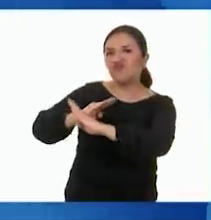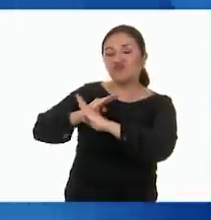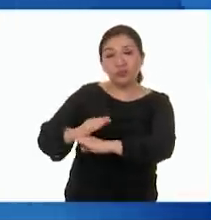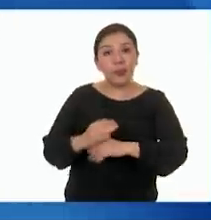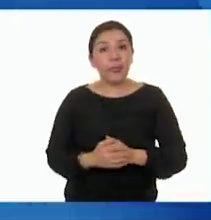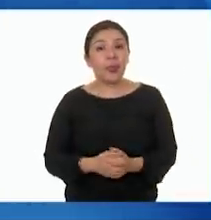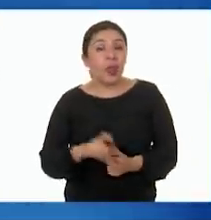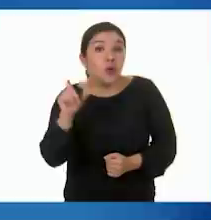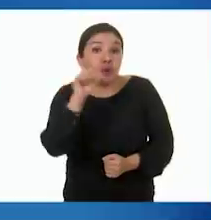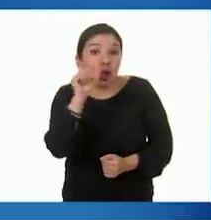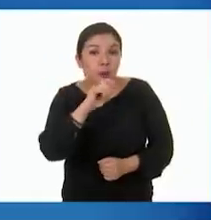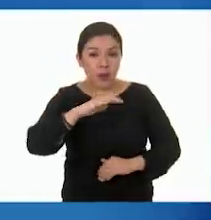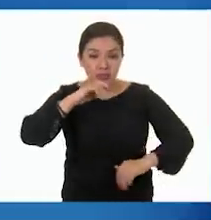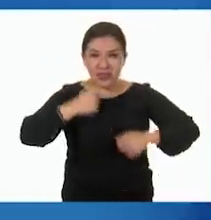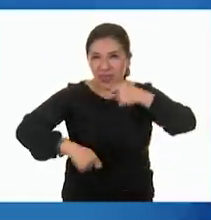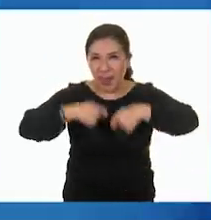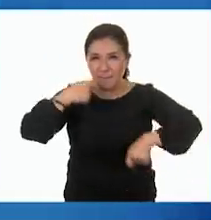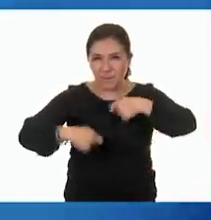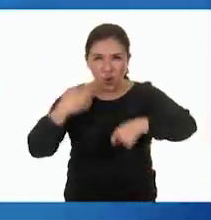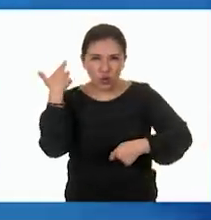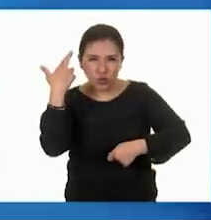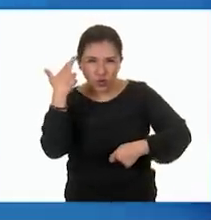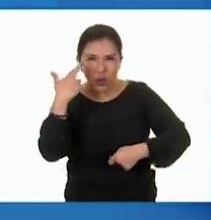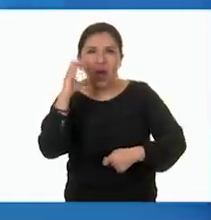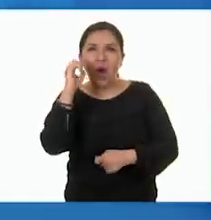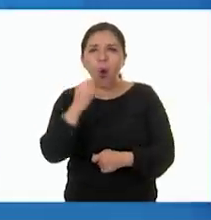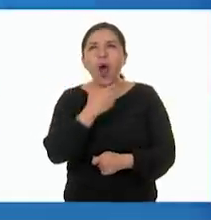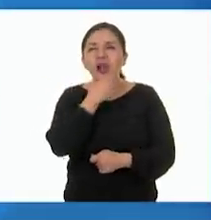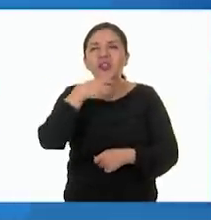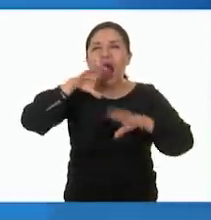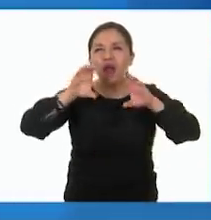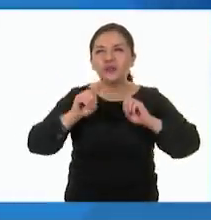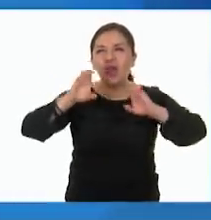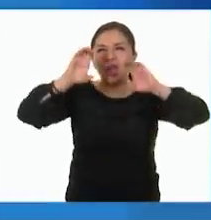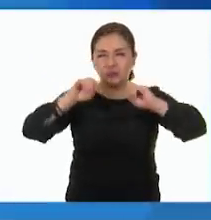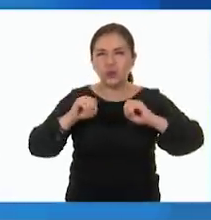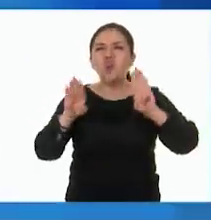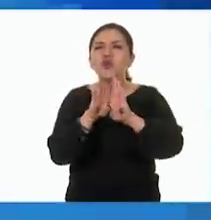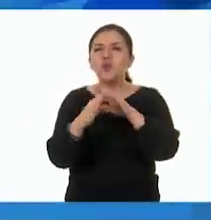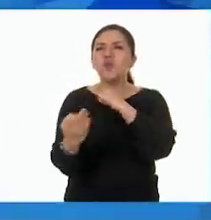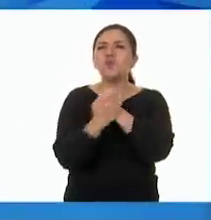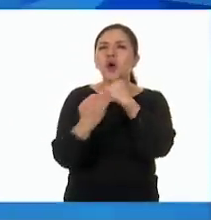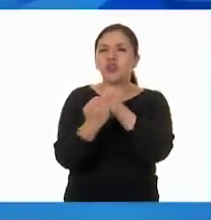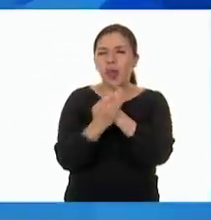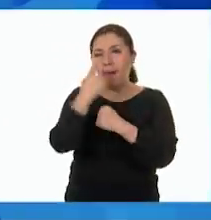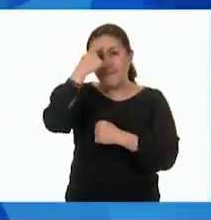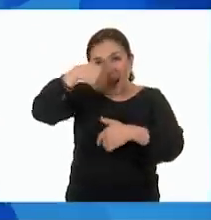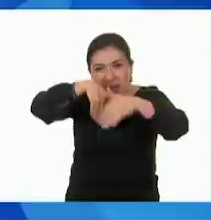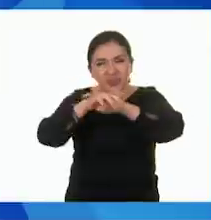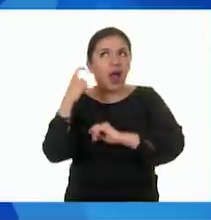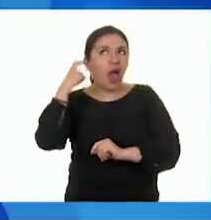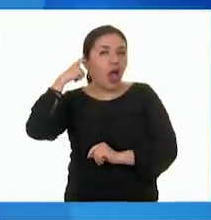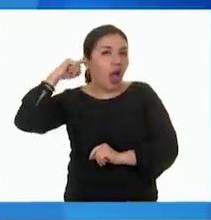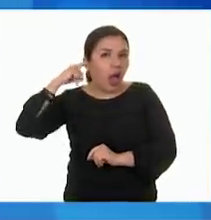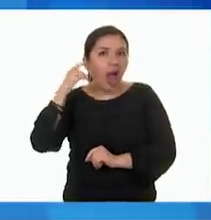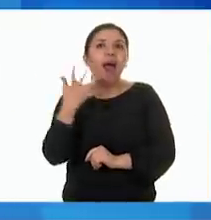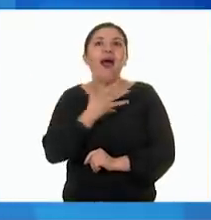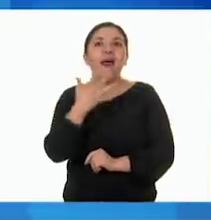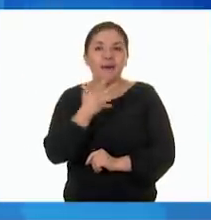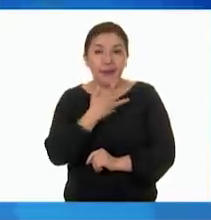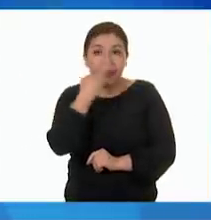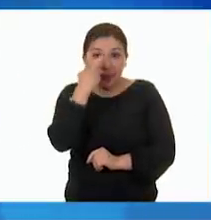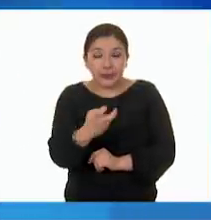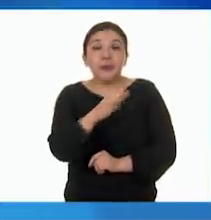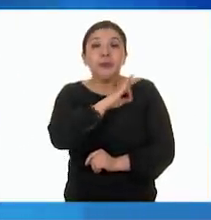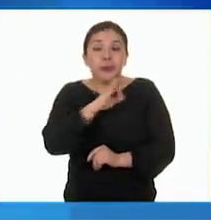bacterias. Cuando un tambor suena o la quijada se mueve, el escudo de protección se mueve hacia la entrada del canal auditivo,